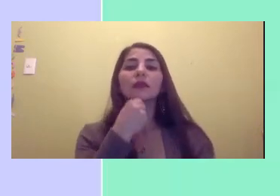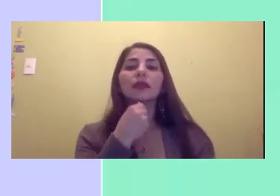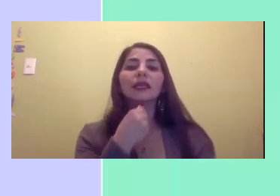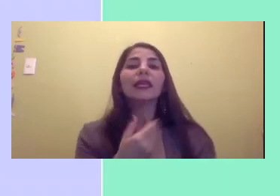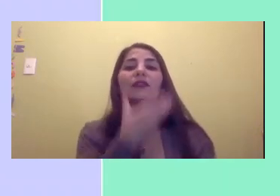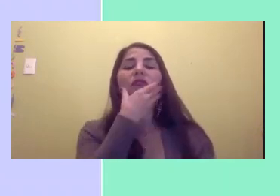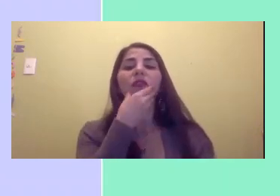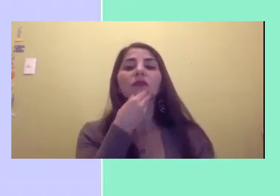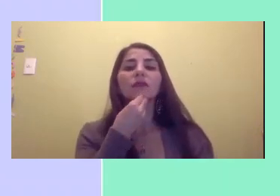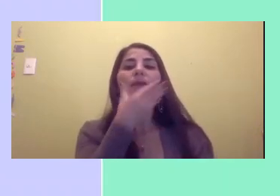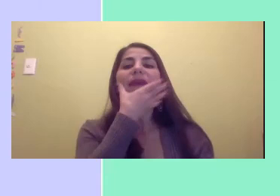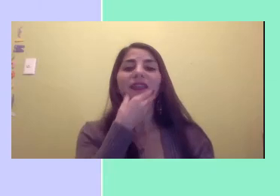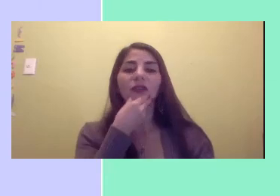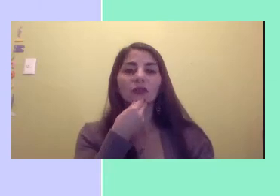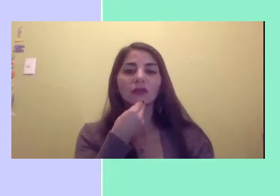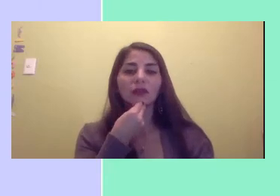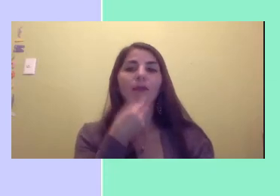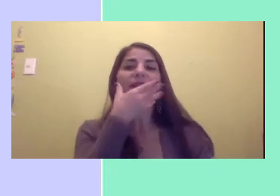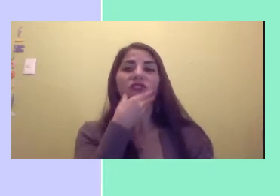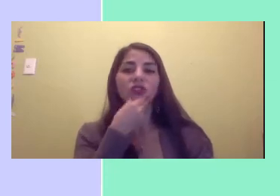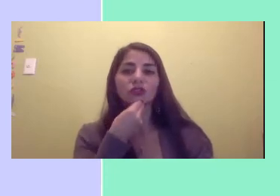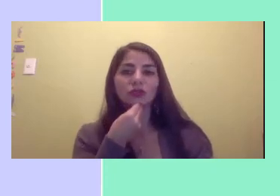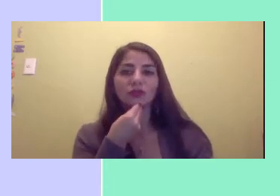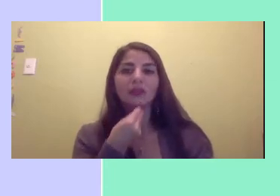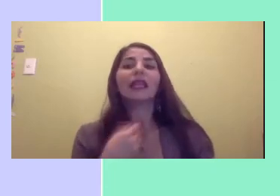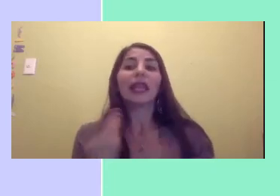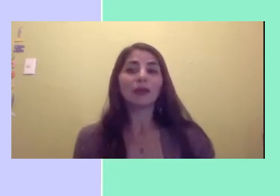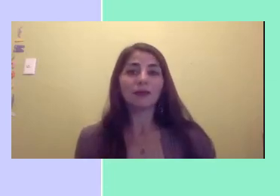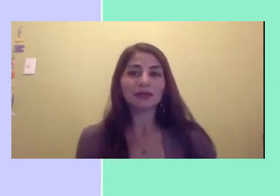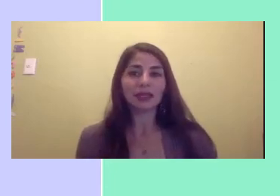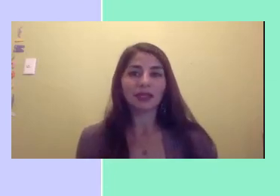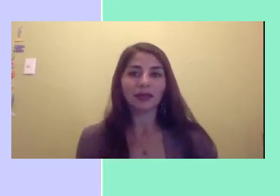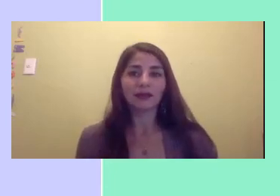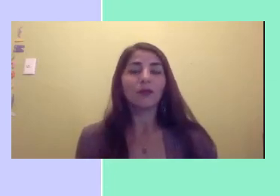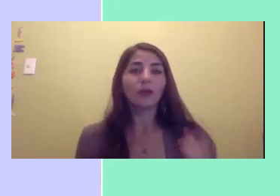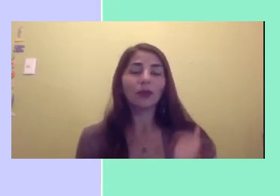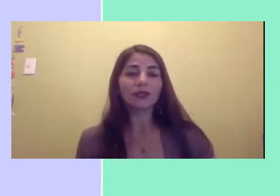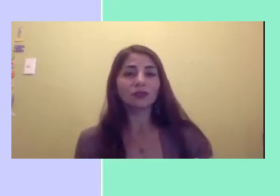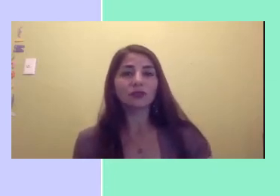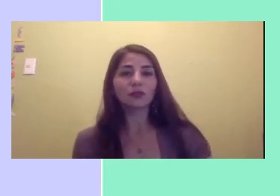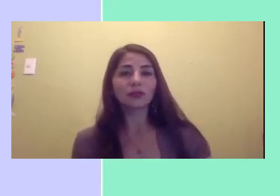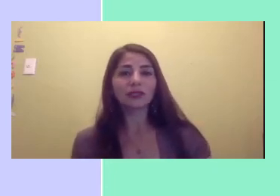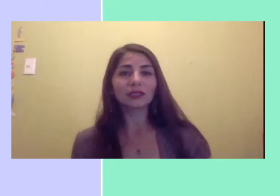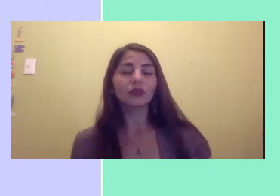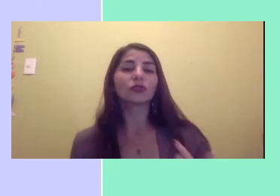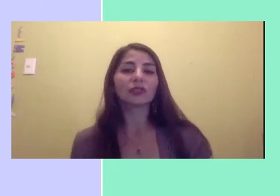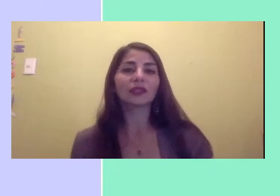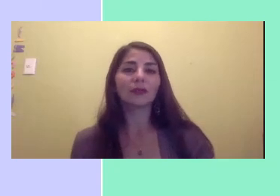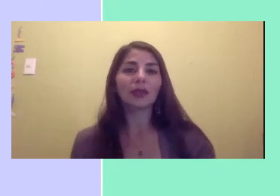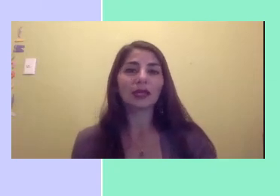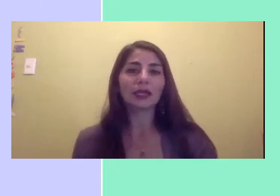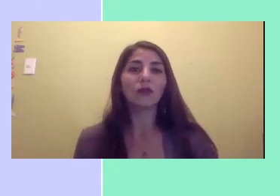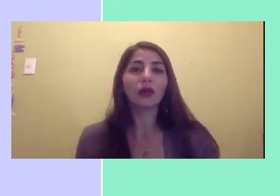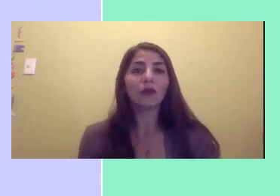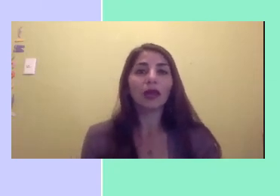bonito, lindo, bello, precioso, la misma seña. Por eso es importante